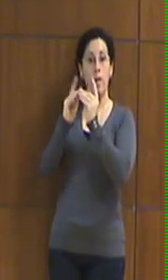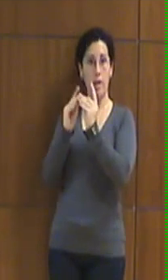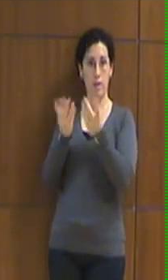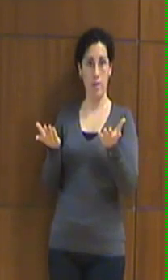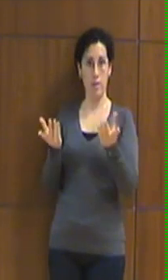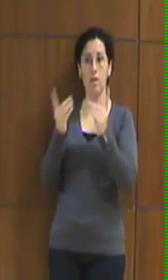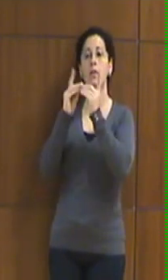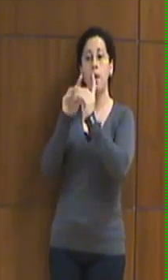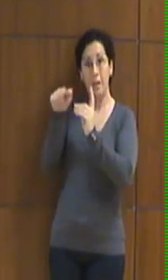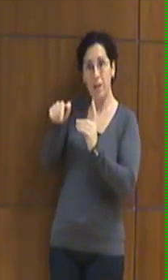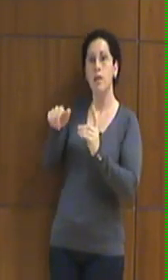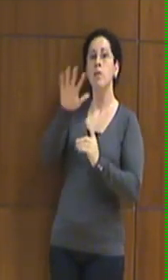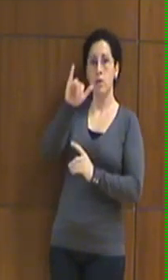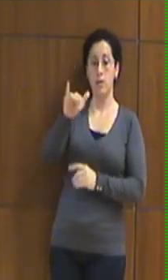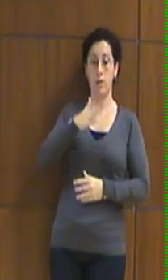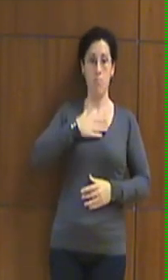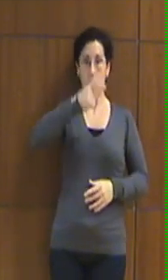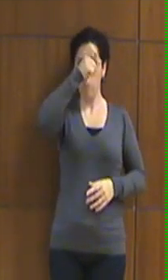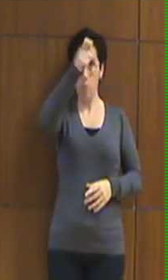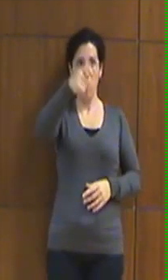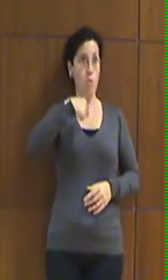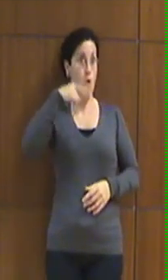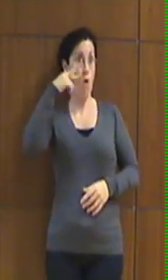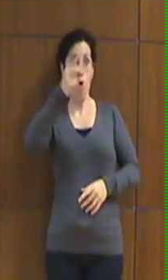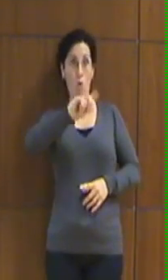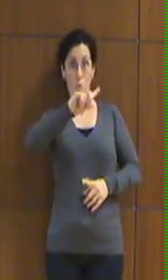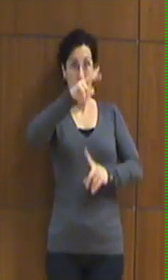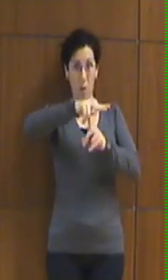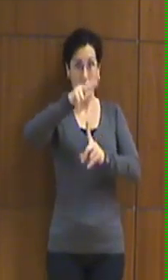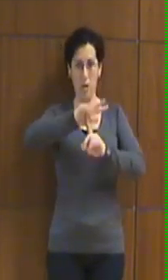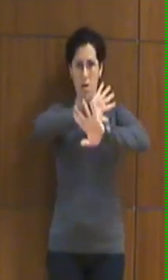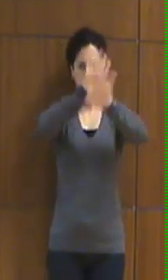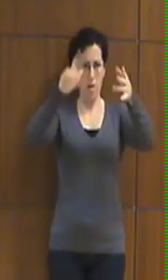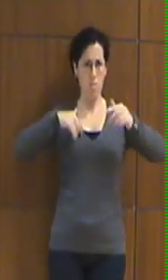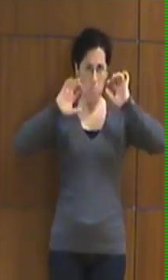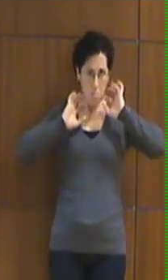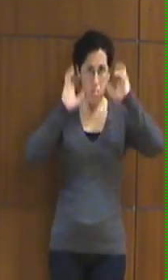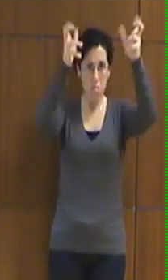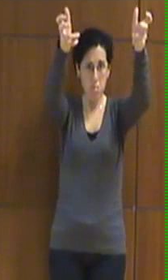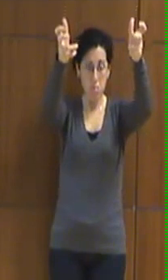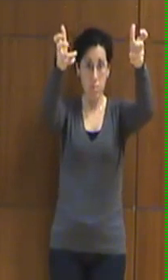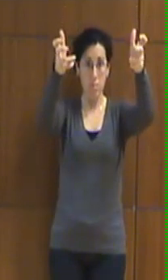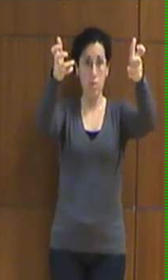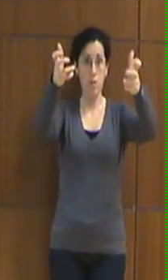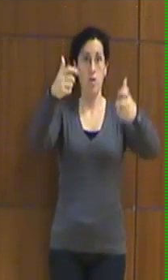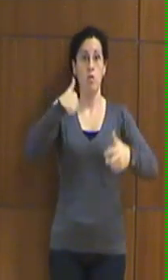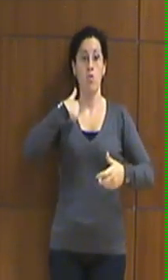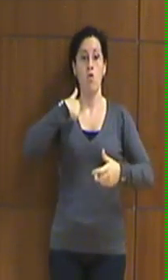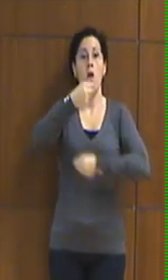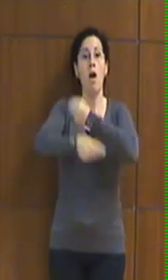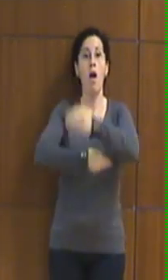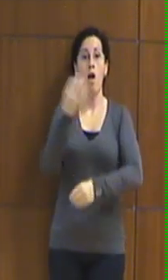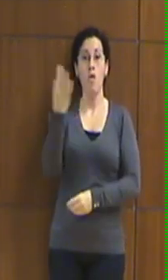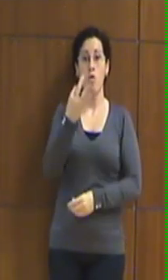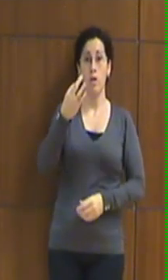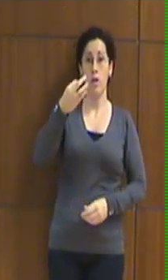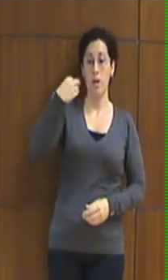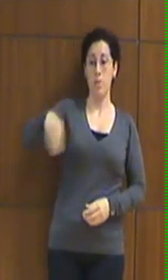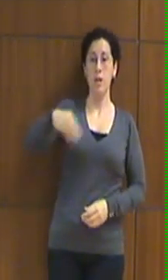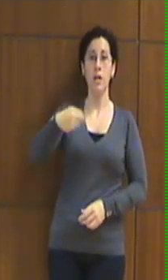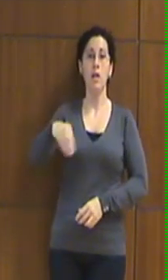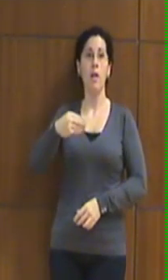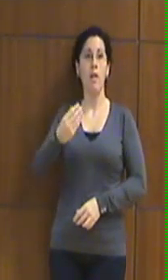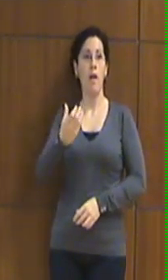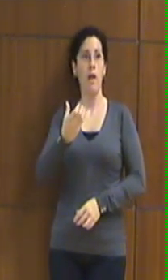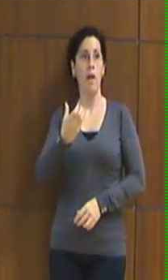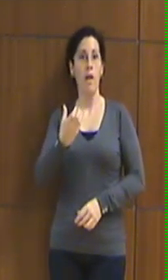sí, como en mi pueblo yo no puedo ver la televisión, voy a armar un pollo y voy a poner al presidente de la Diputación, al